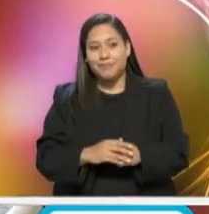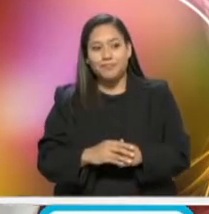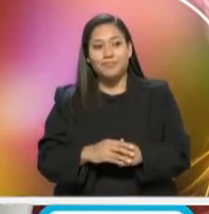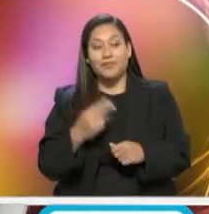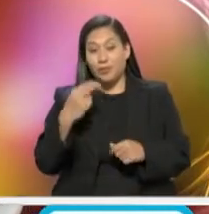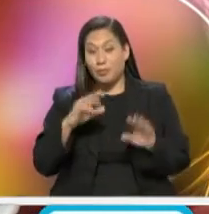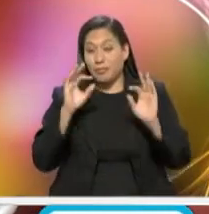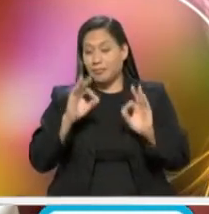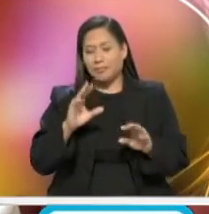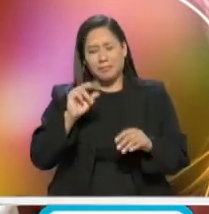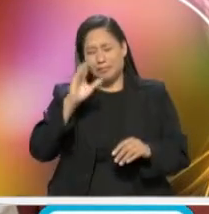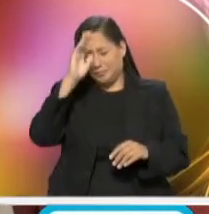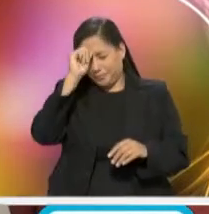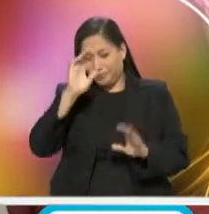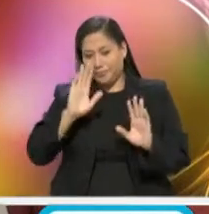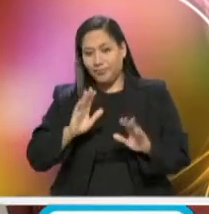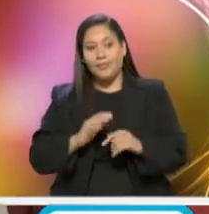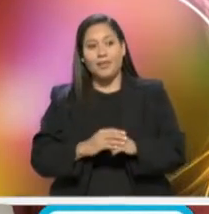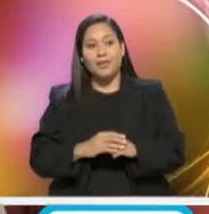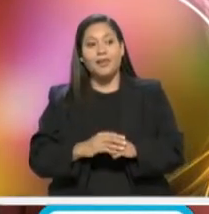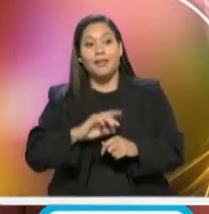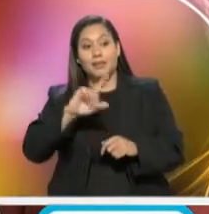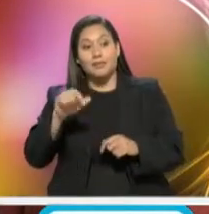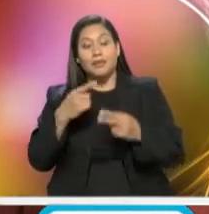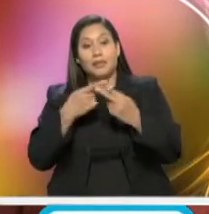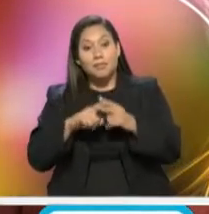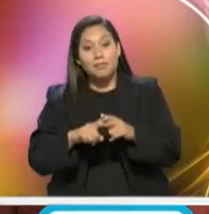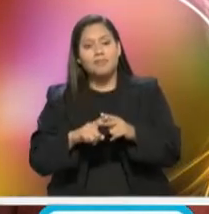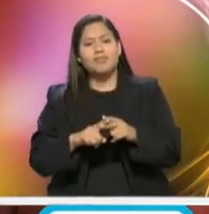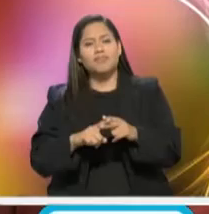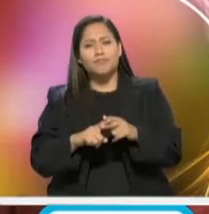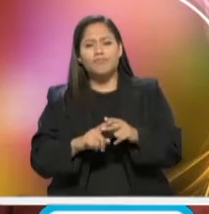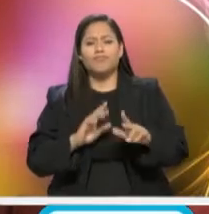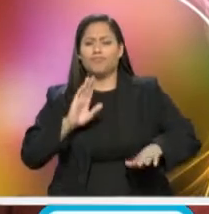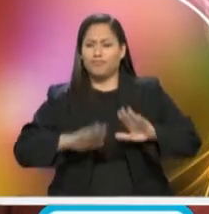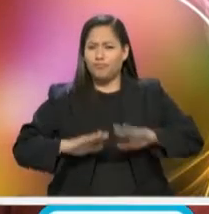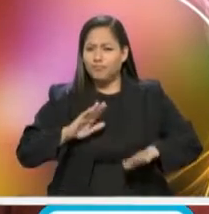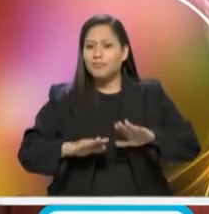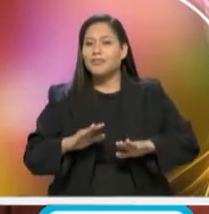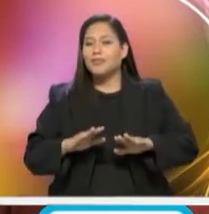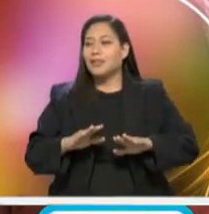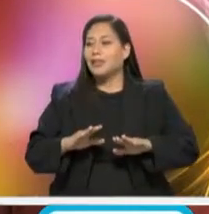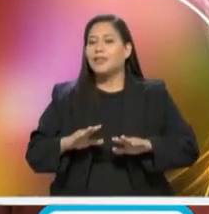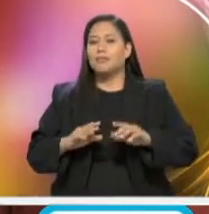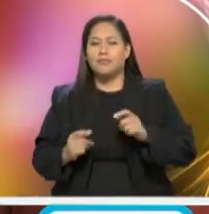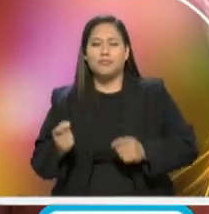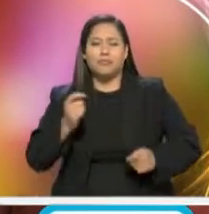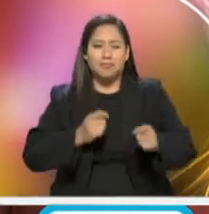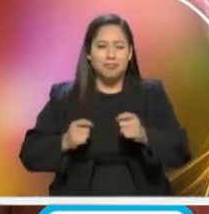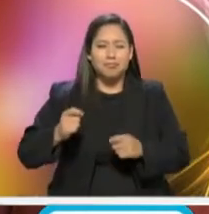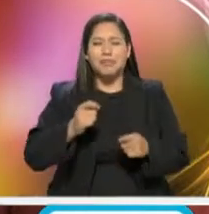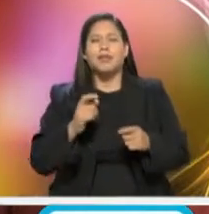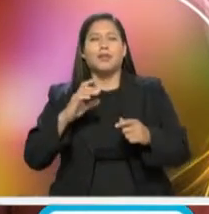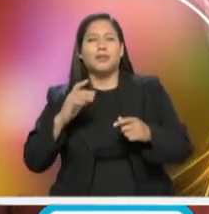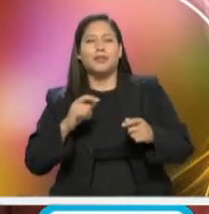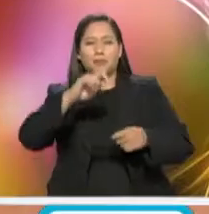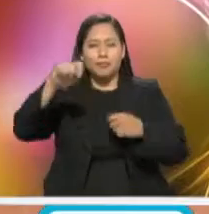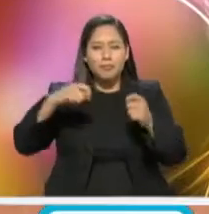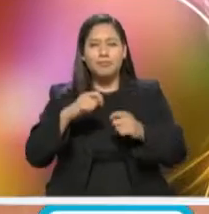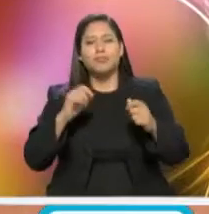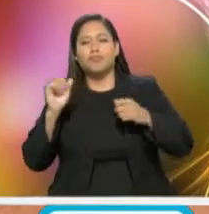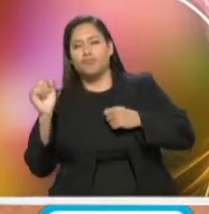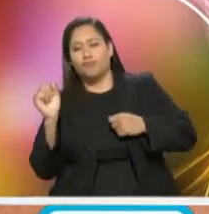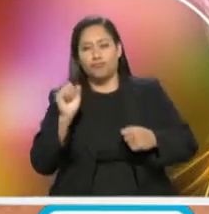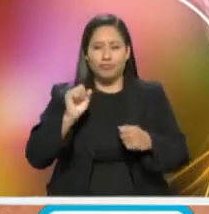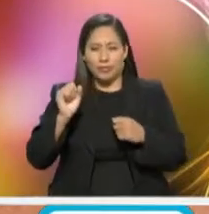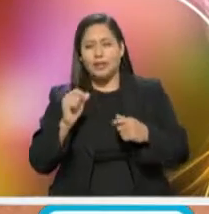el nombre correcto. Y empezaron a tocar muy influenciados por la guaracha, la cumbia, el cha-cha-cha, el danzón,